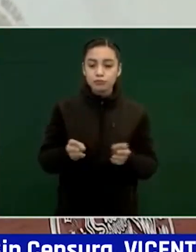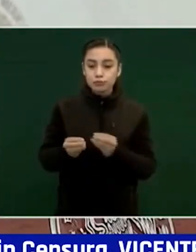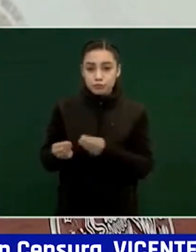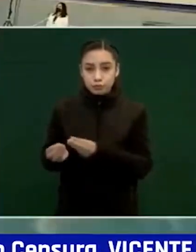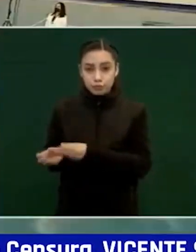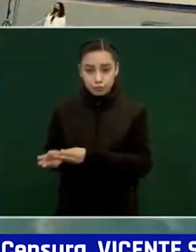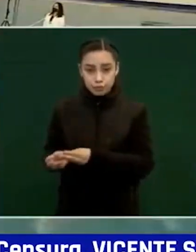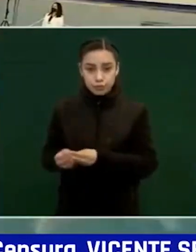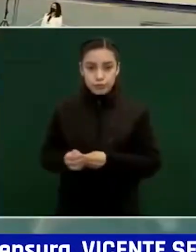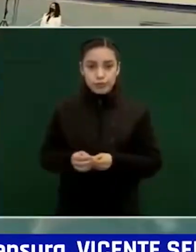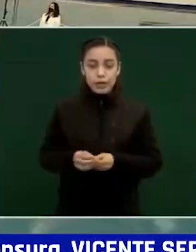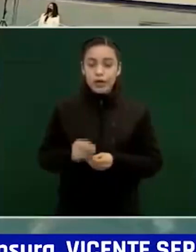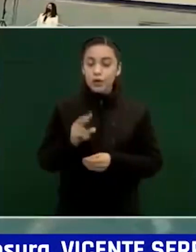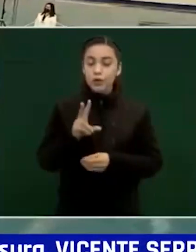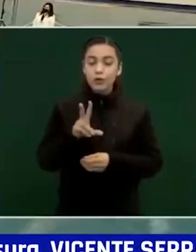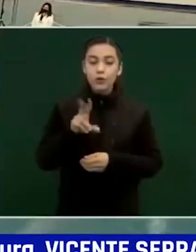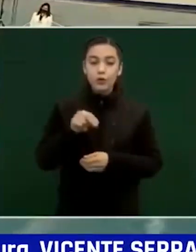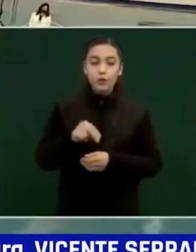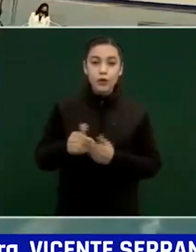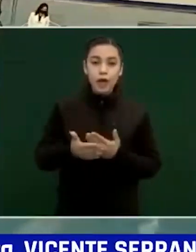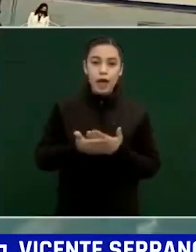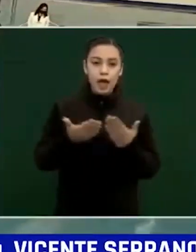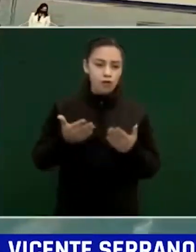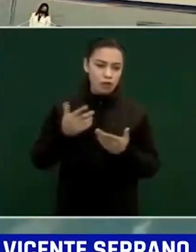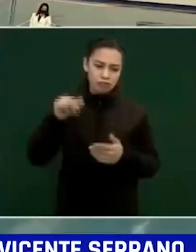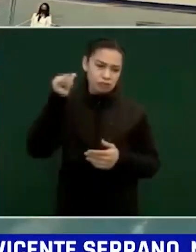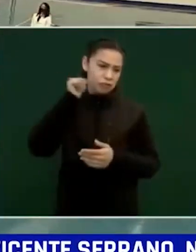no ahora, de siempre.